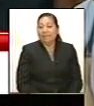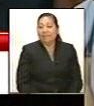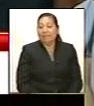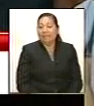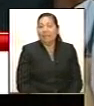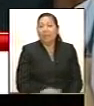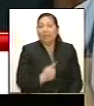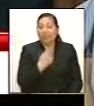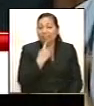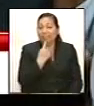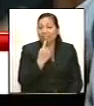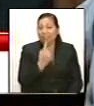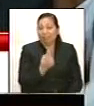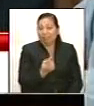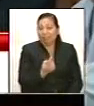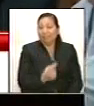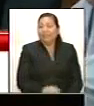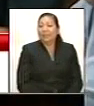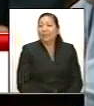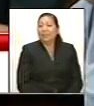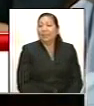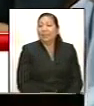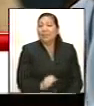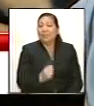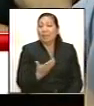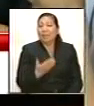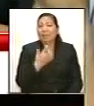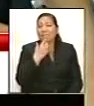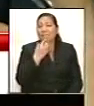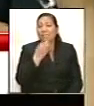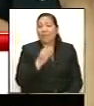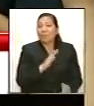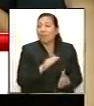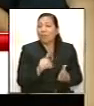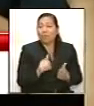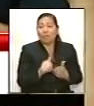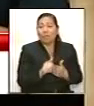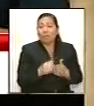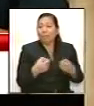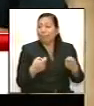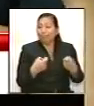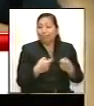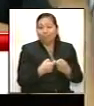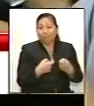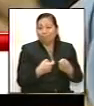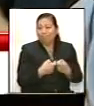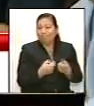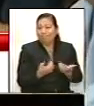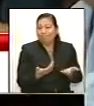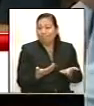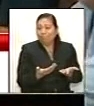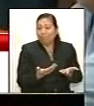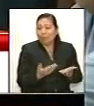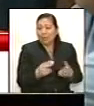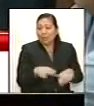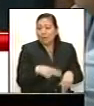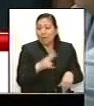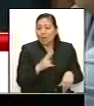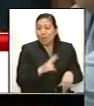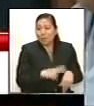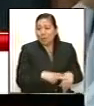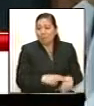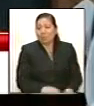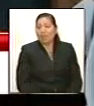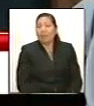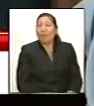Vuelvo a repetir e insisto, si bien es cierto, todo es virtual, lo normal es que